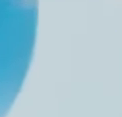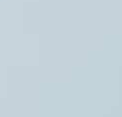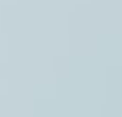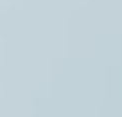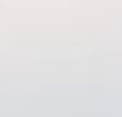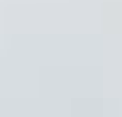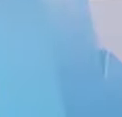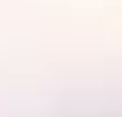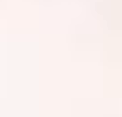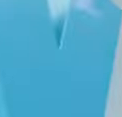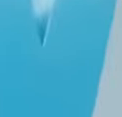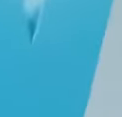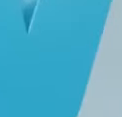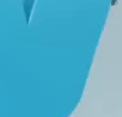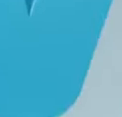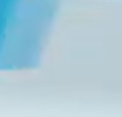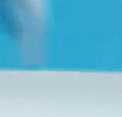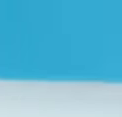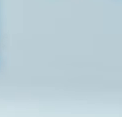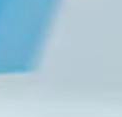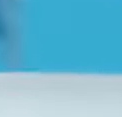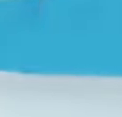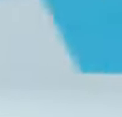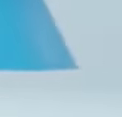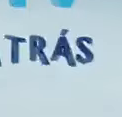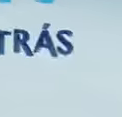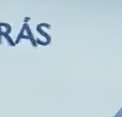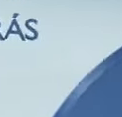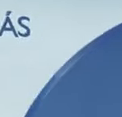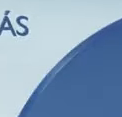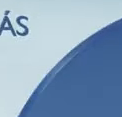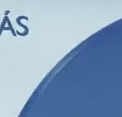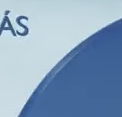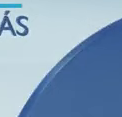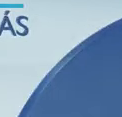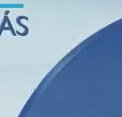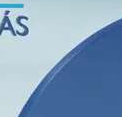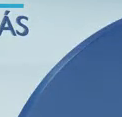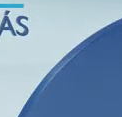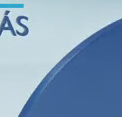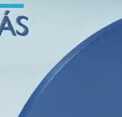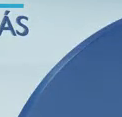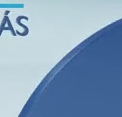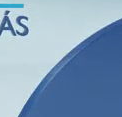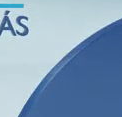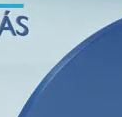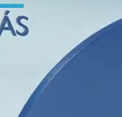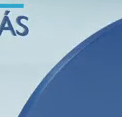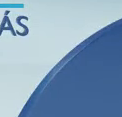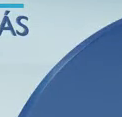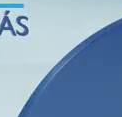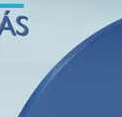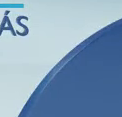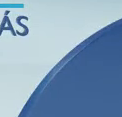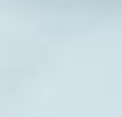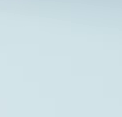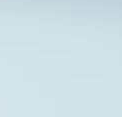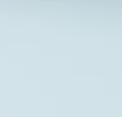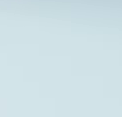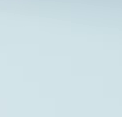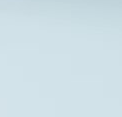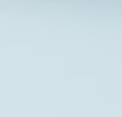Hemos transmitido en vivo y en directo las declaraciones del presidente de la República, Bernardo Arévalo, a los medios de comunicación luego de una reunión de trabajo con